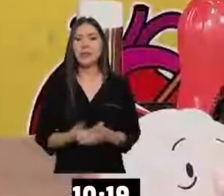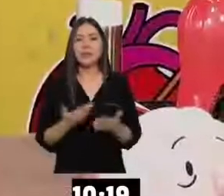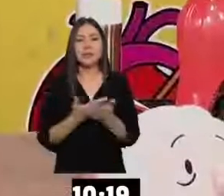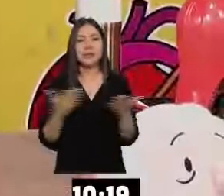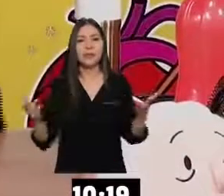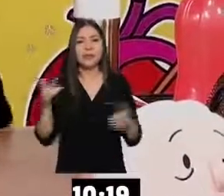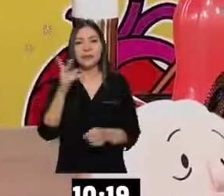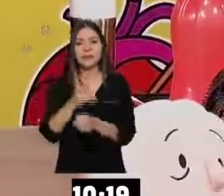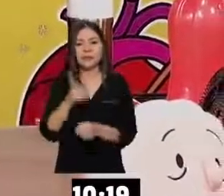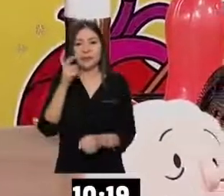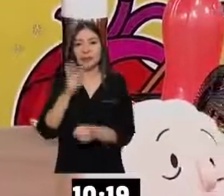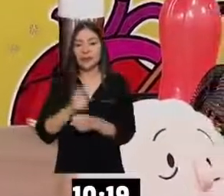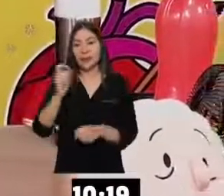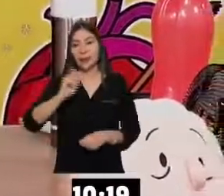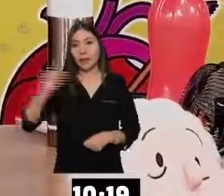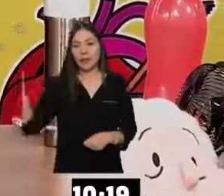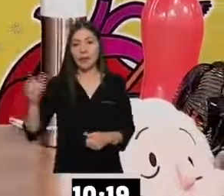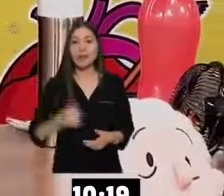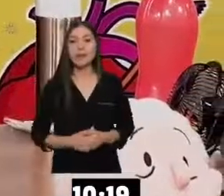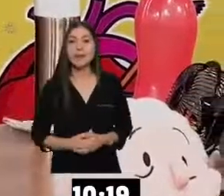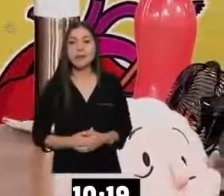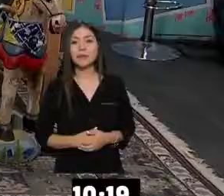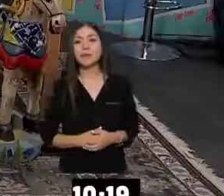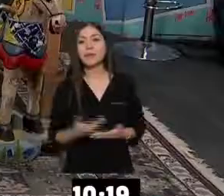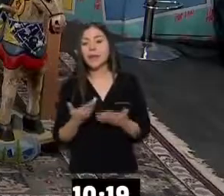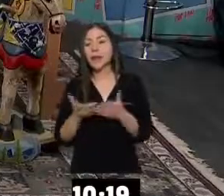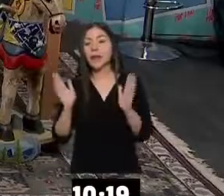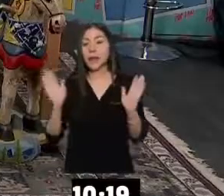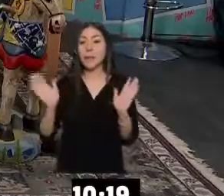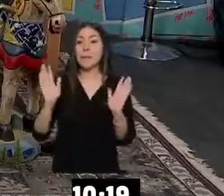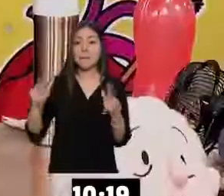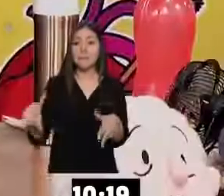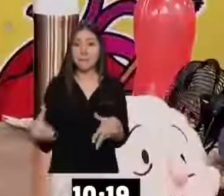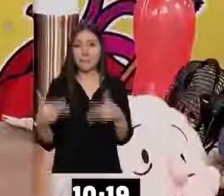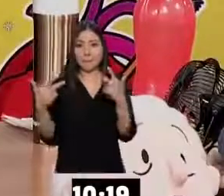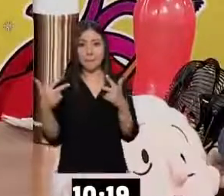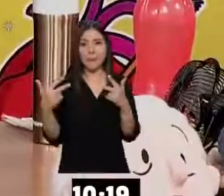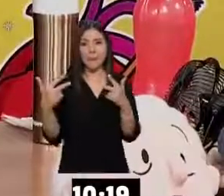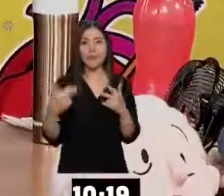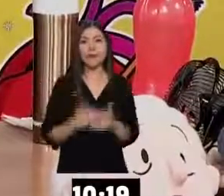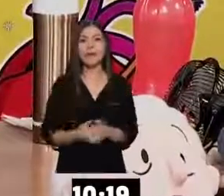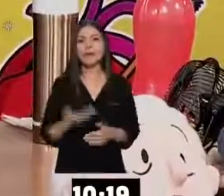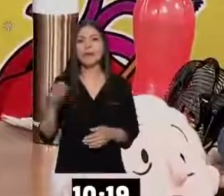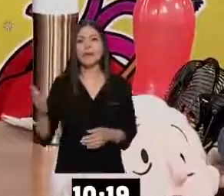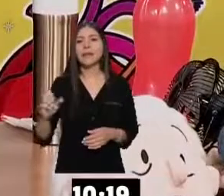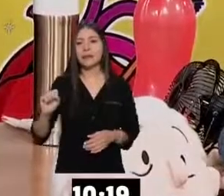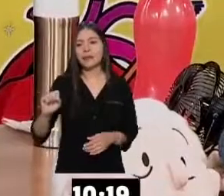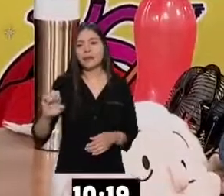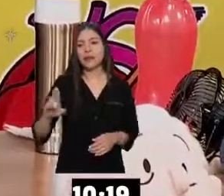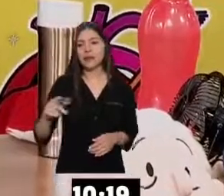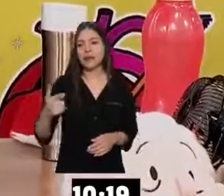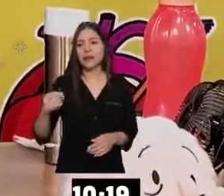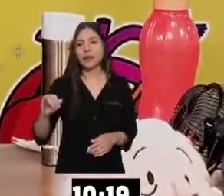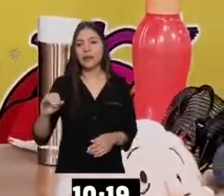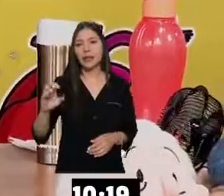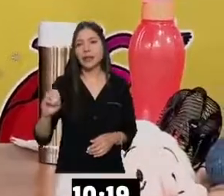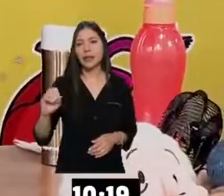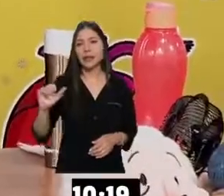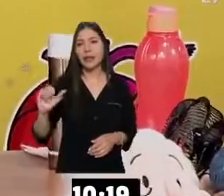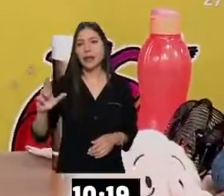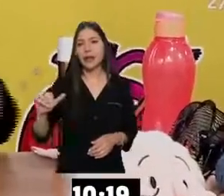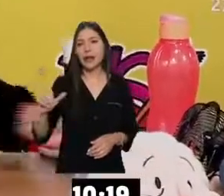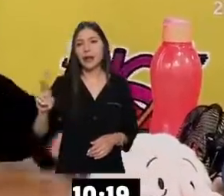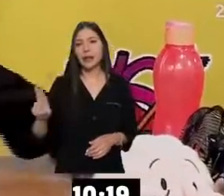gran invitado, ¿eh? Tenemos invitados, señora, ya muchos. Ya se conectó mi querido Sergio Arau.